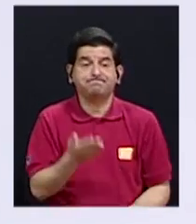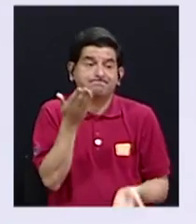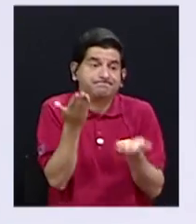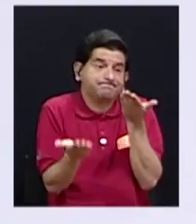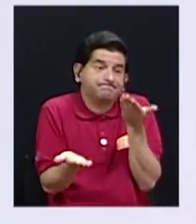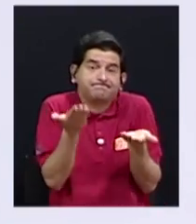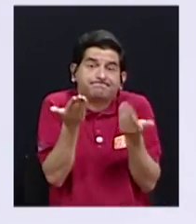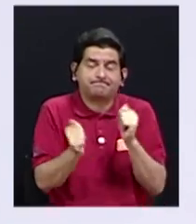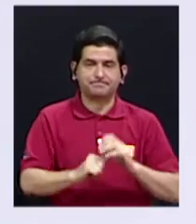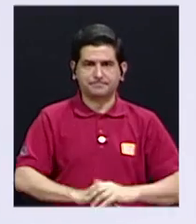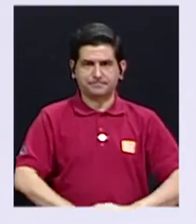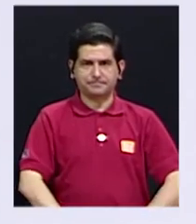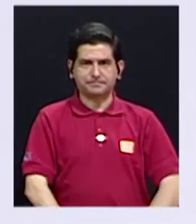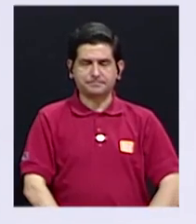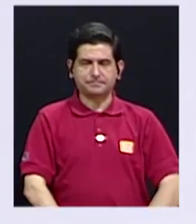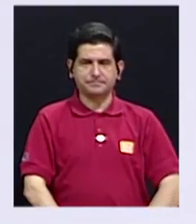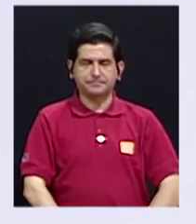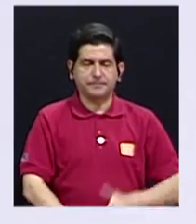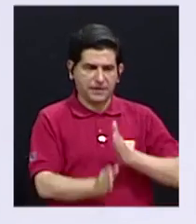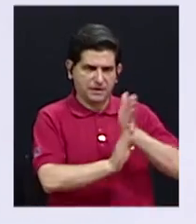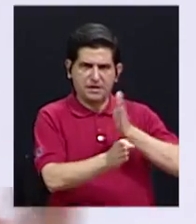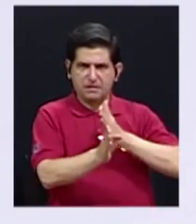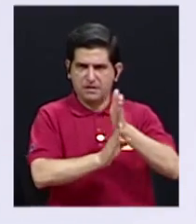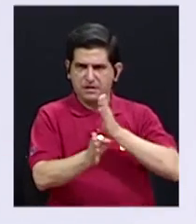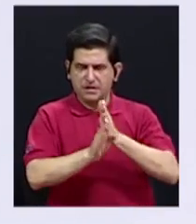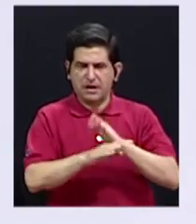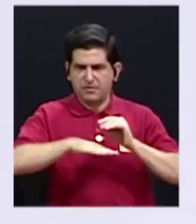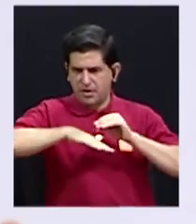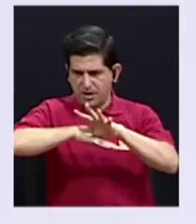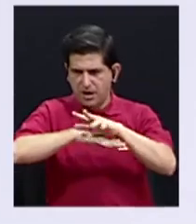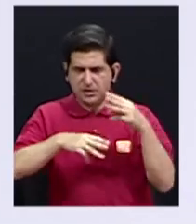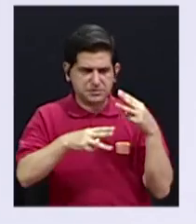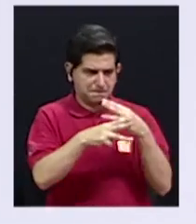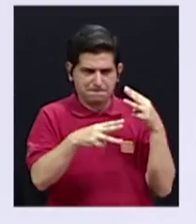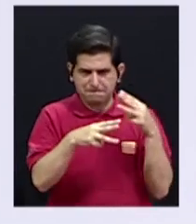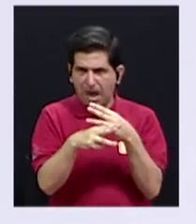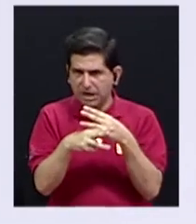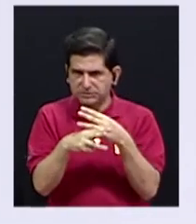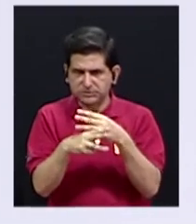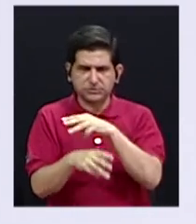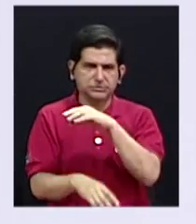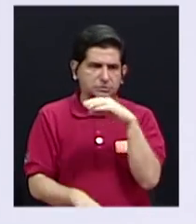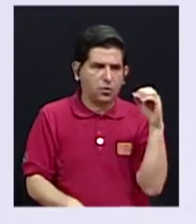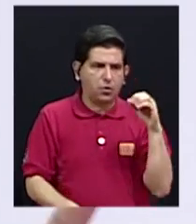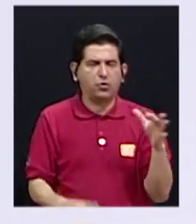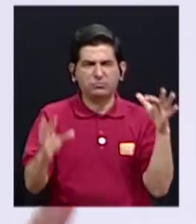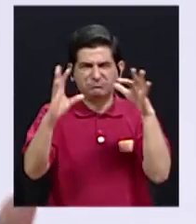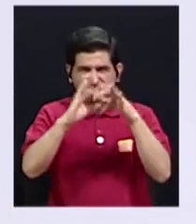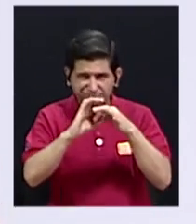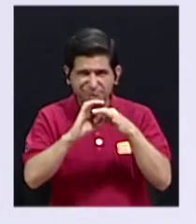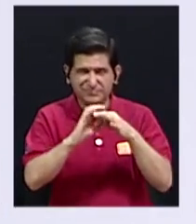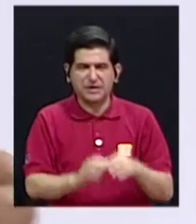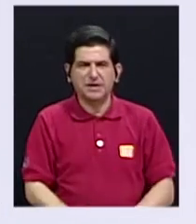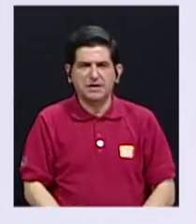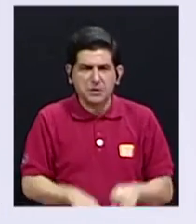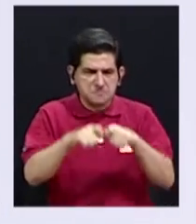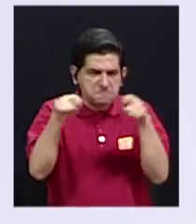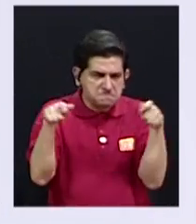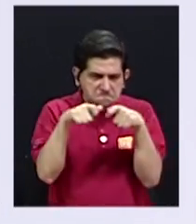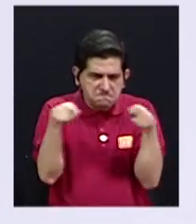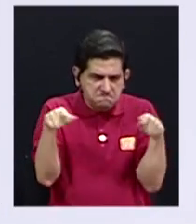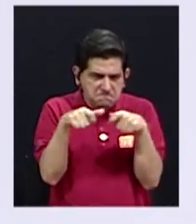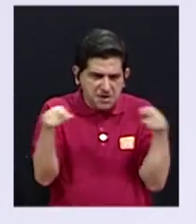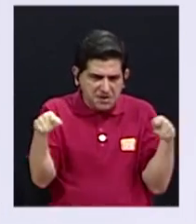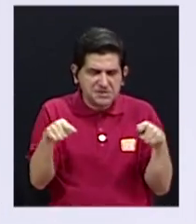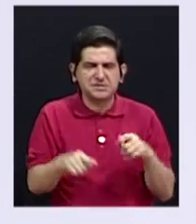las carreras que son orientadas a la matemática o lo que tenga que ver con mediciones de clase